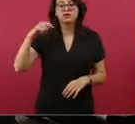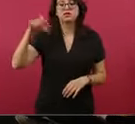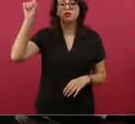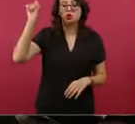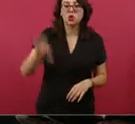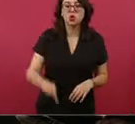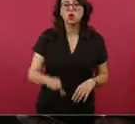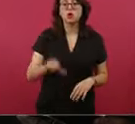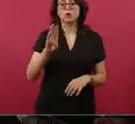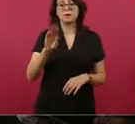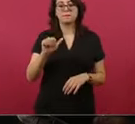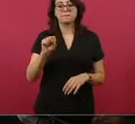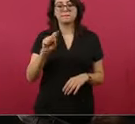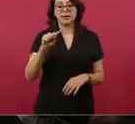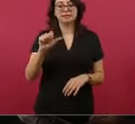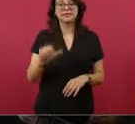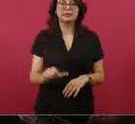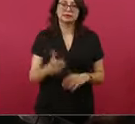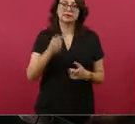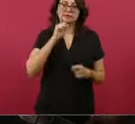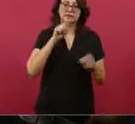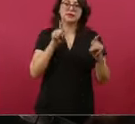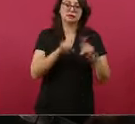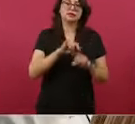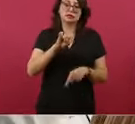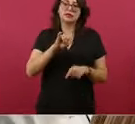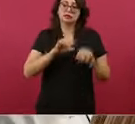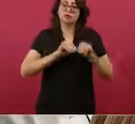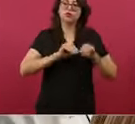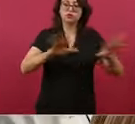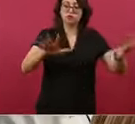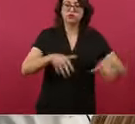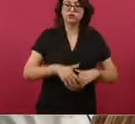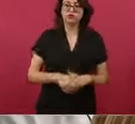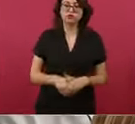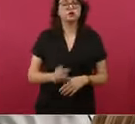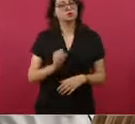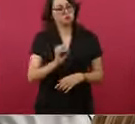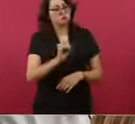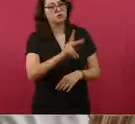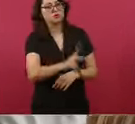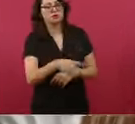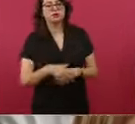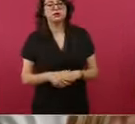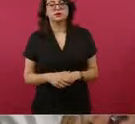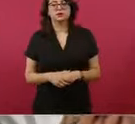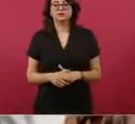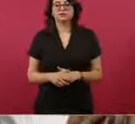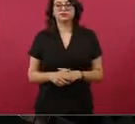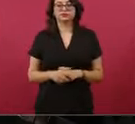Sí. Bueno, independientemente de todo eso, señor presidente, vamos a empezar…